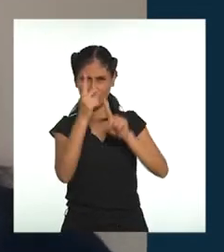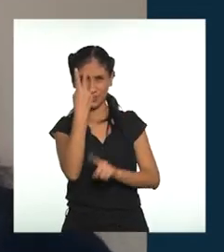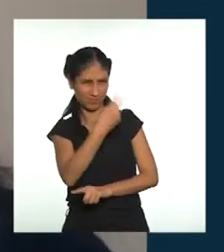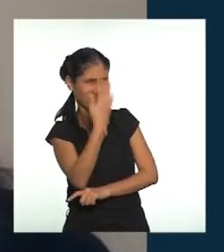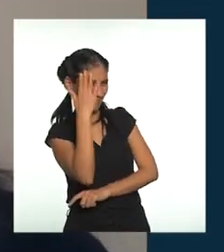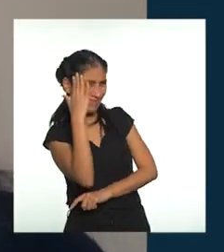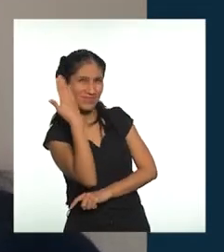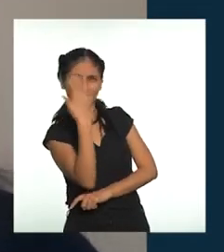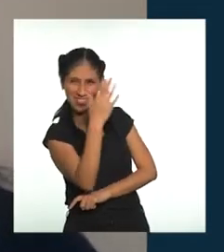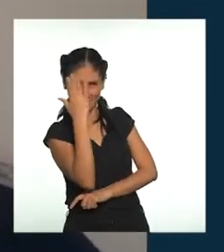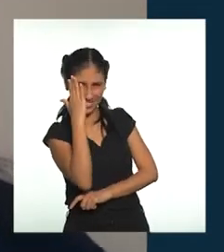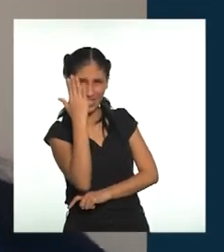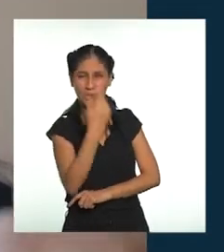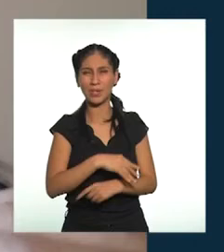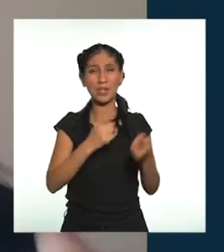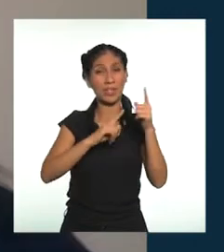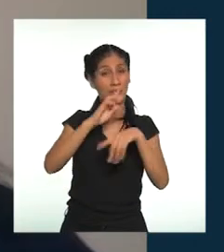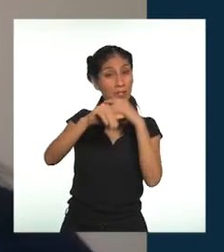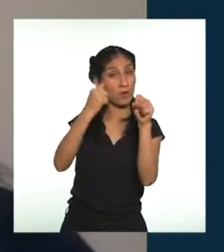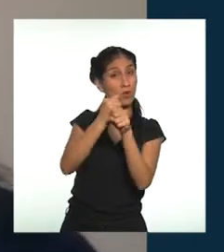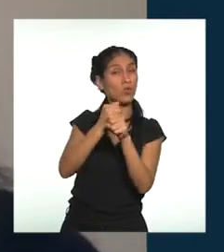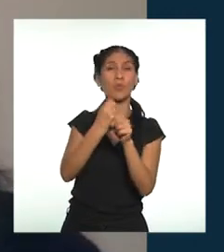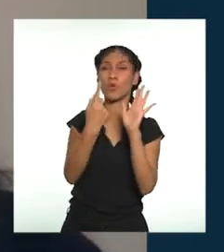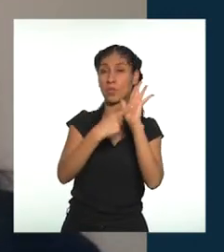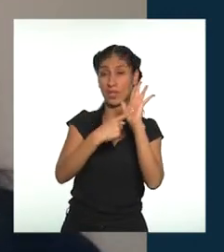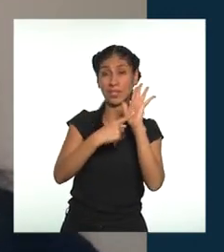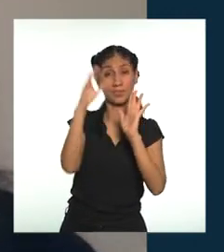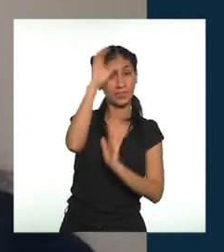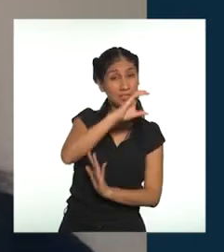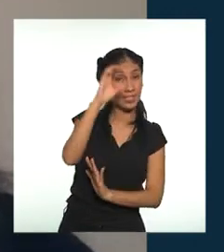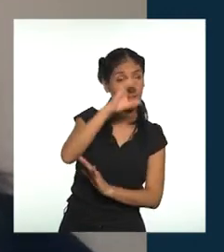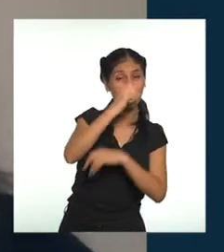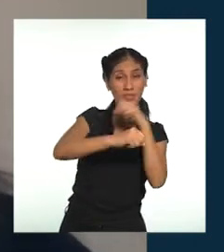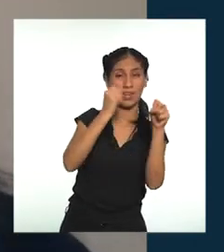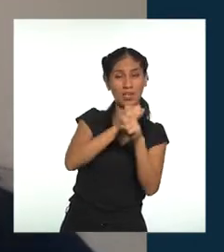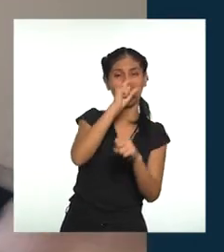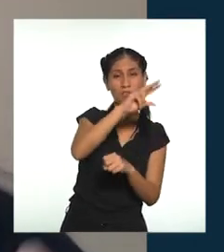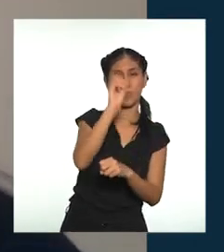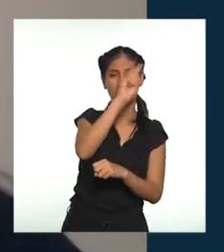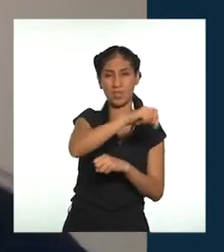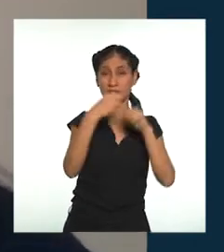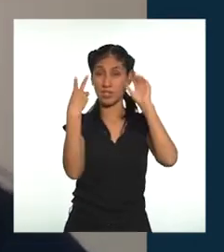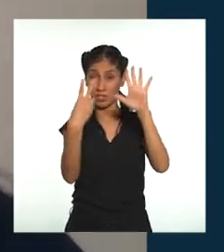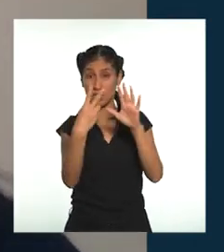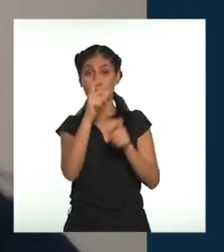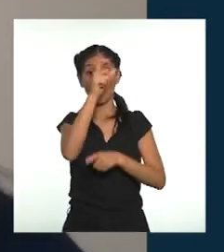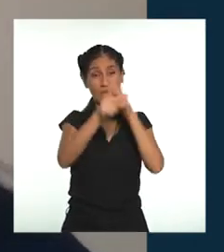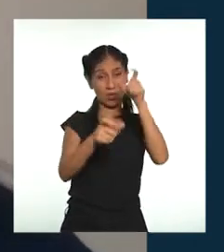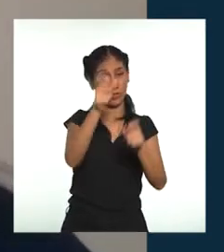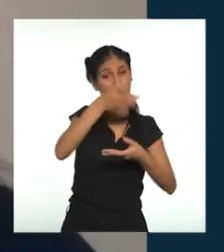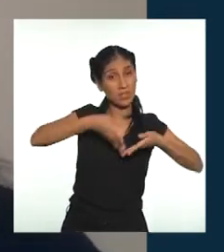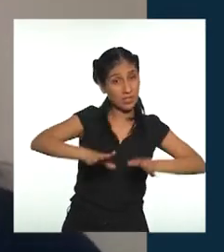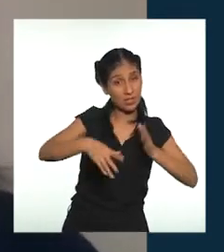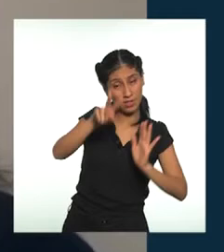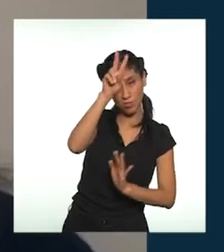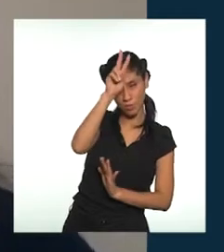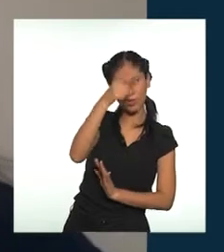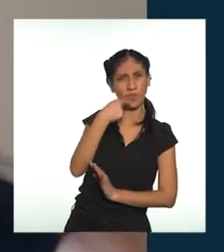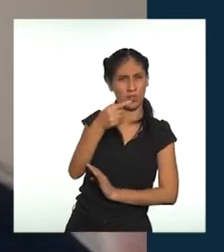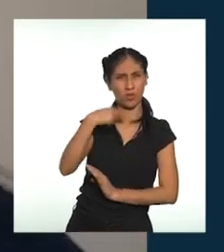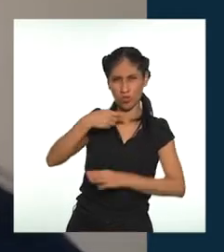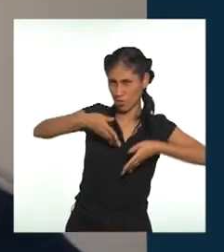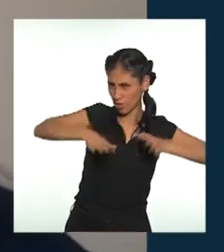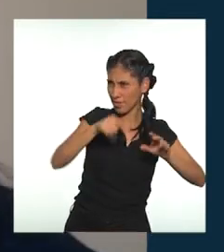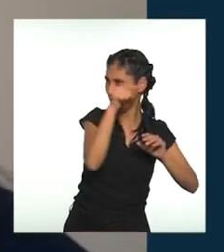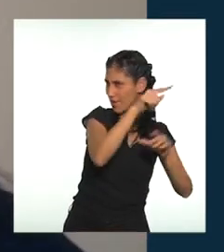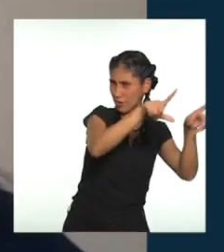censo del 2017, el 25% de los peruanos y peruanas han indicado que somos parte de estos pueblos indígenas.